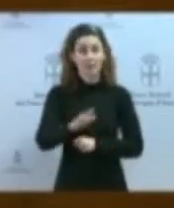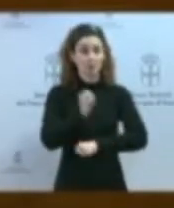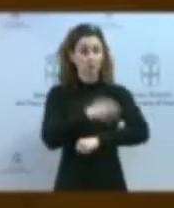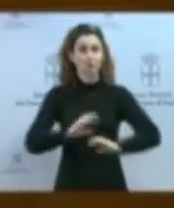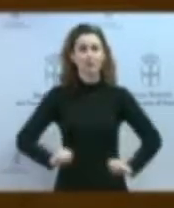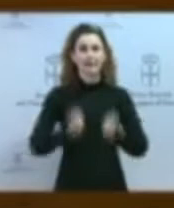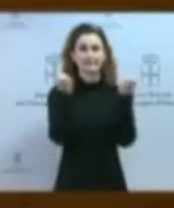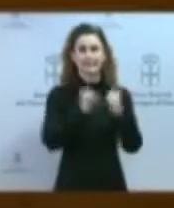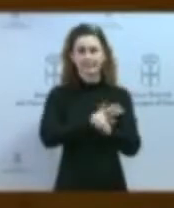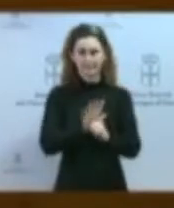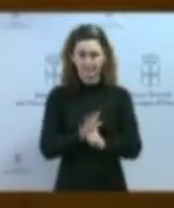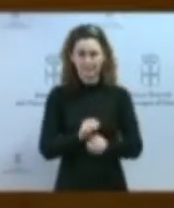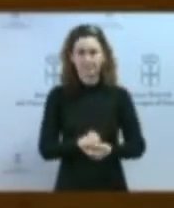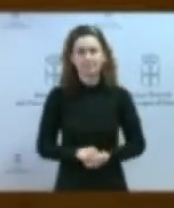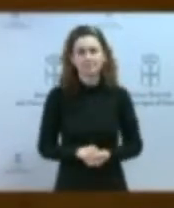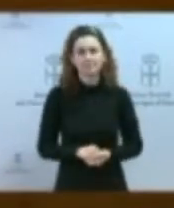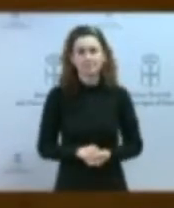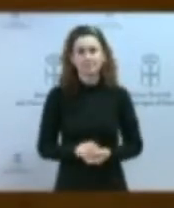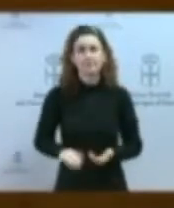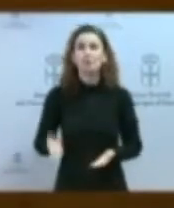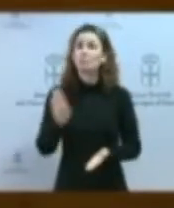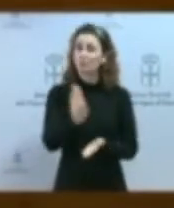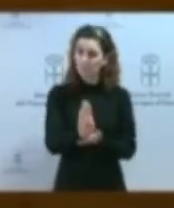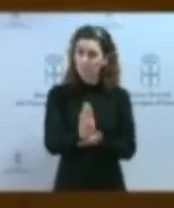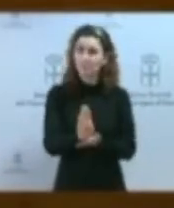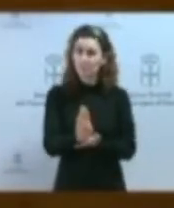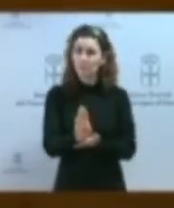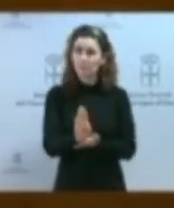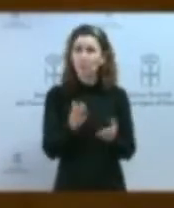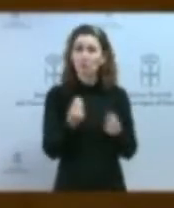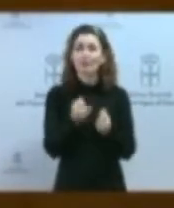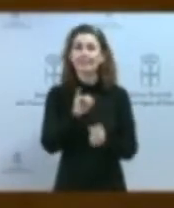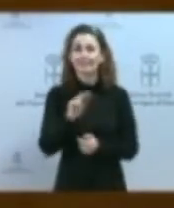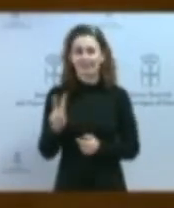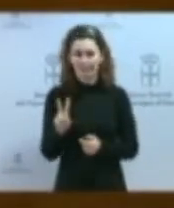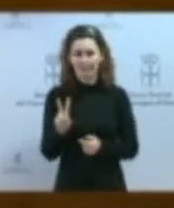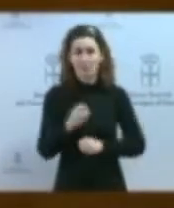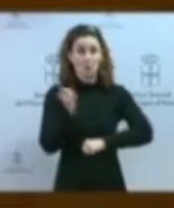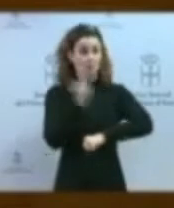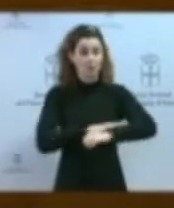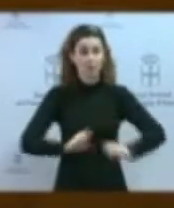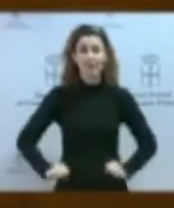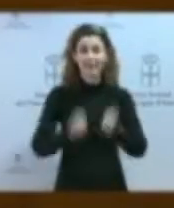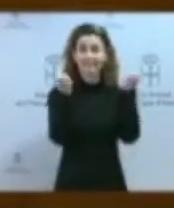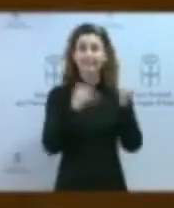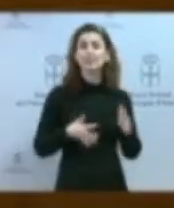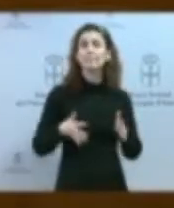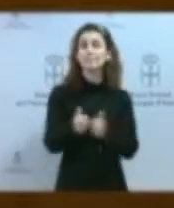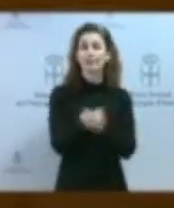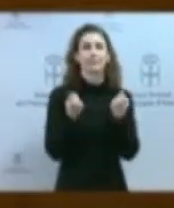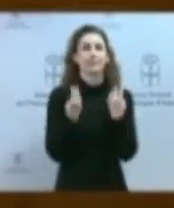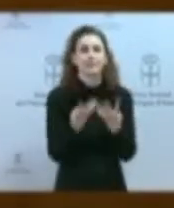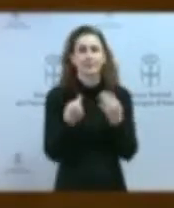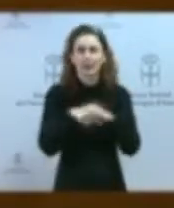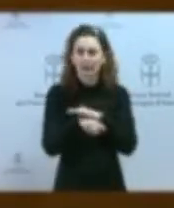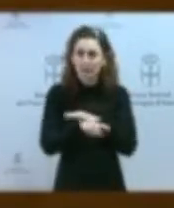propusimos, también junto a Izquierda Unida, un fondo de rescate que priorizase la agilidad administrativa, que incluyese ayudas indirectas y con una cuantía que estuviese